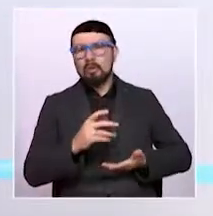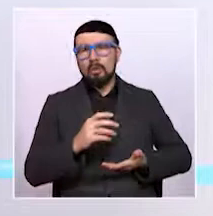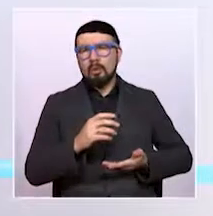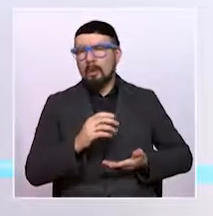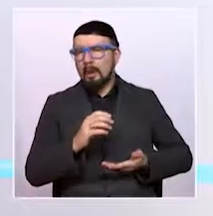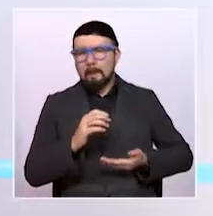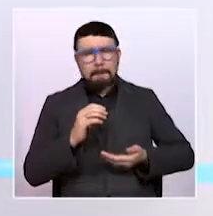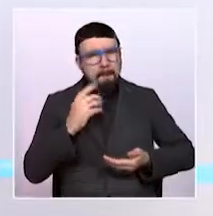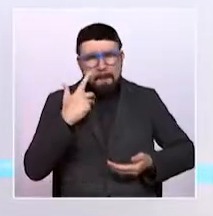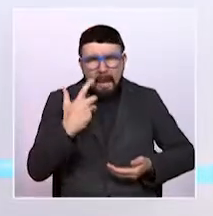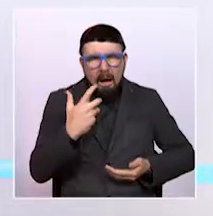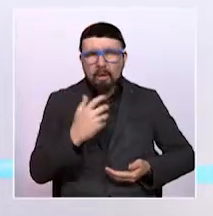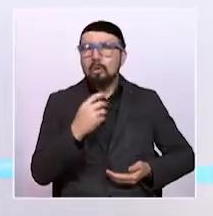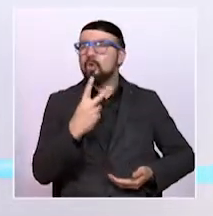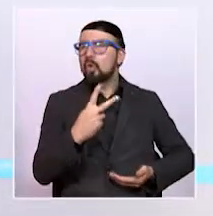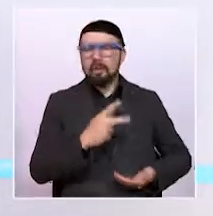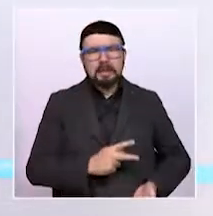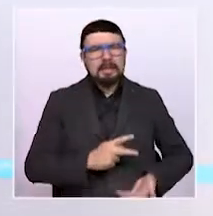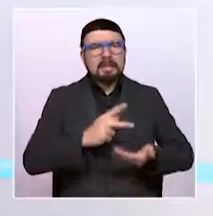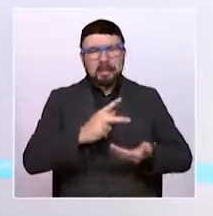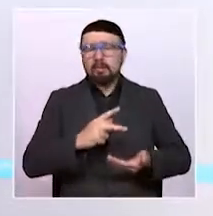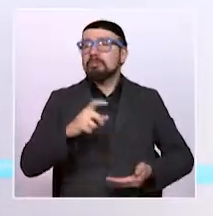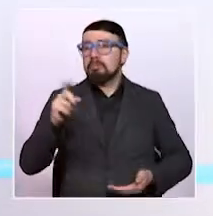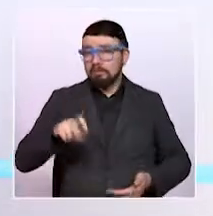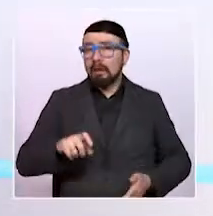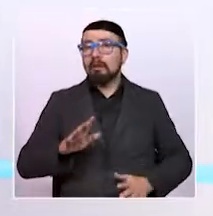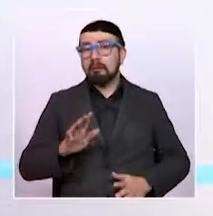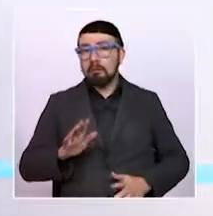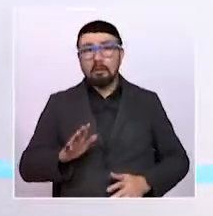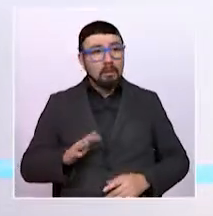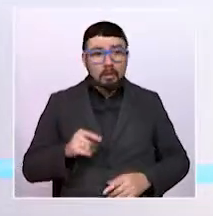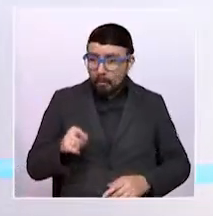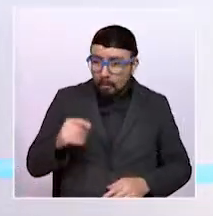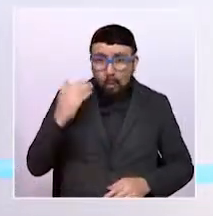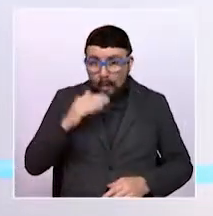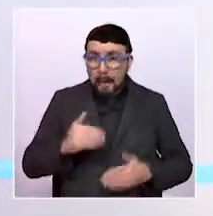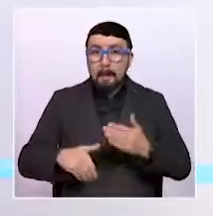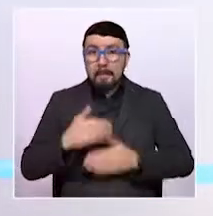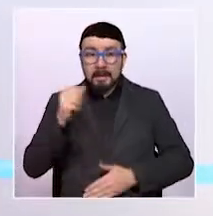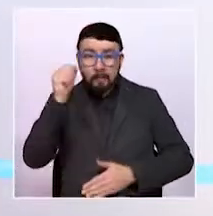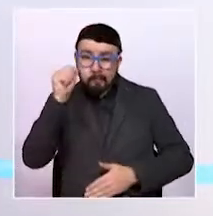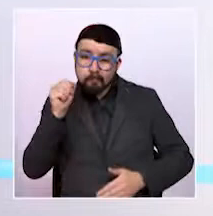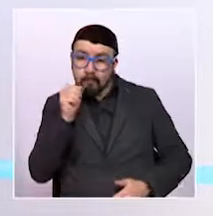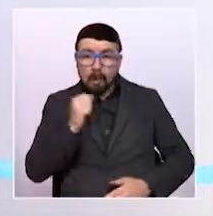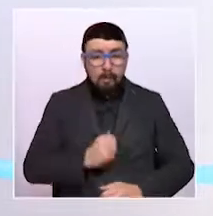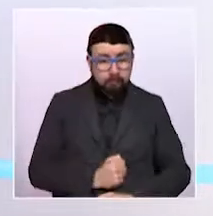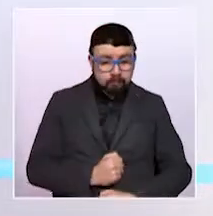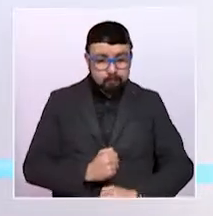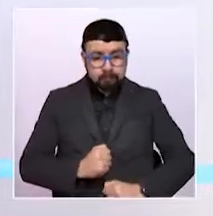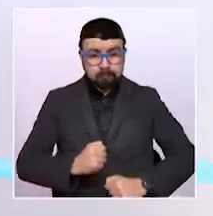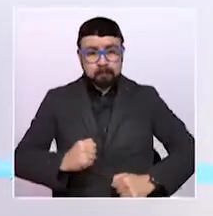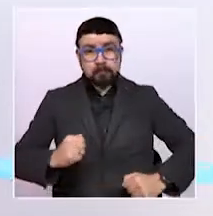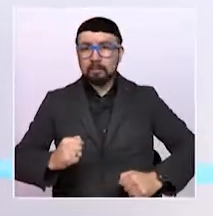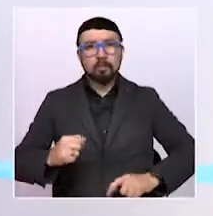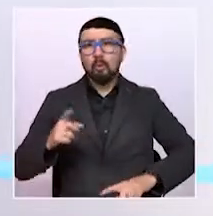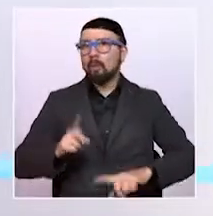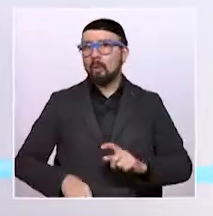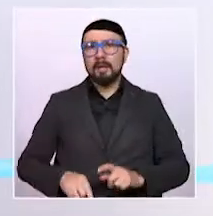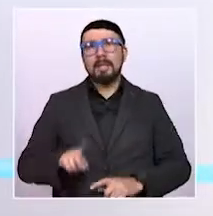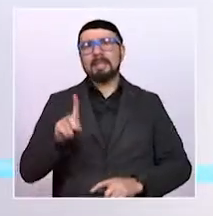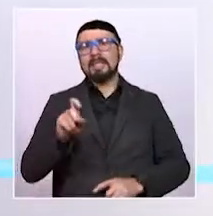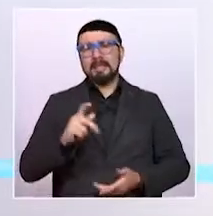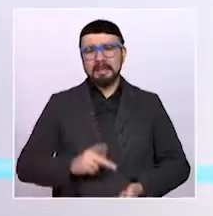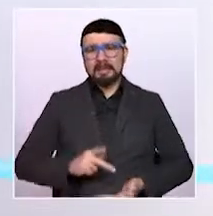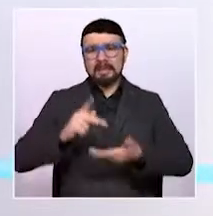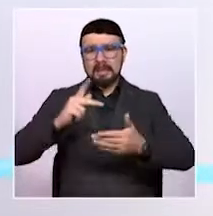sino mamá empiezan con obesidad no puedo dejar que se mama gane más de seis kilos durante el embarazo y lo que yo necesito es visualizar eso